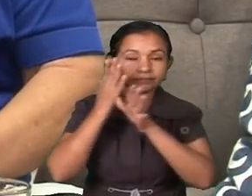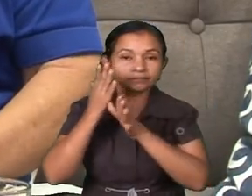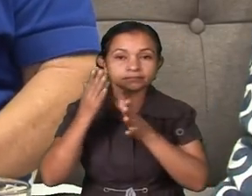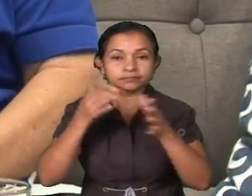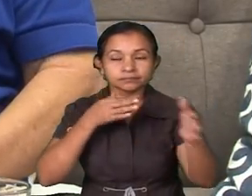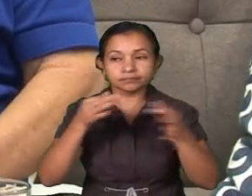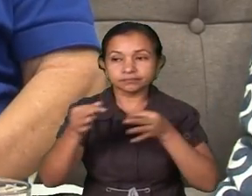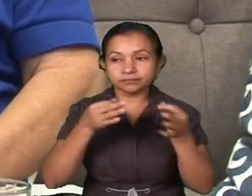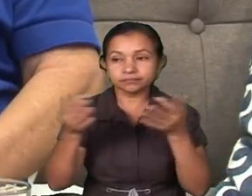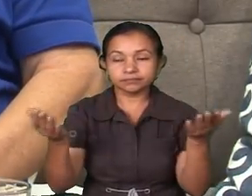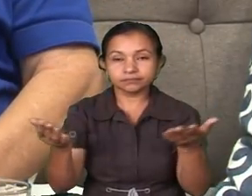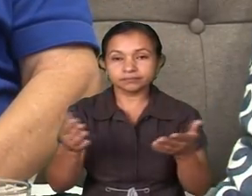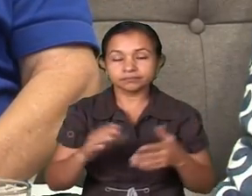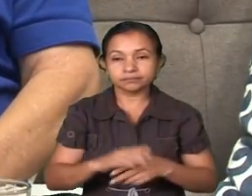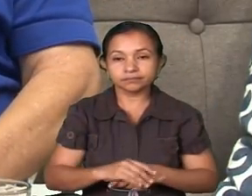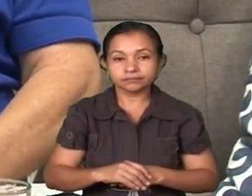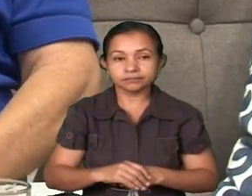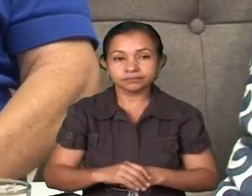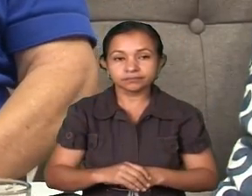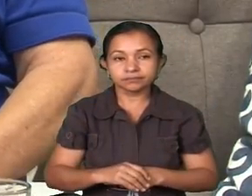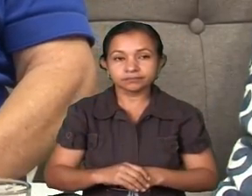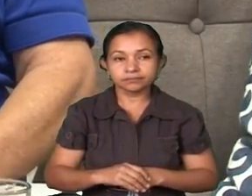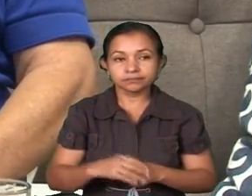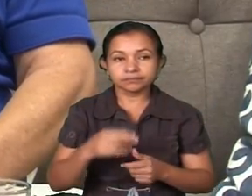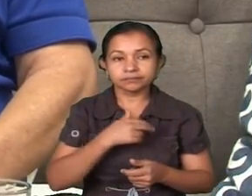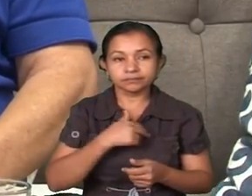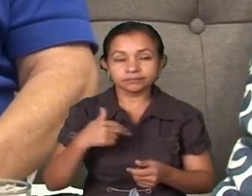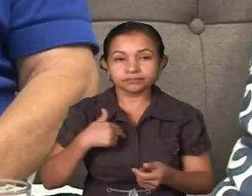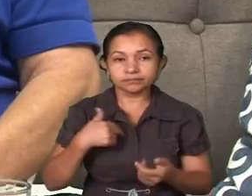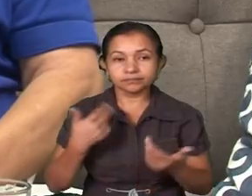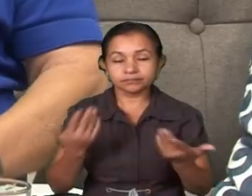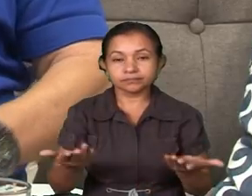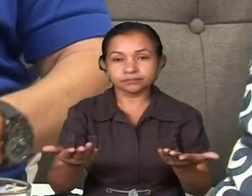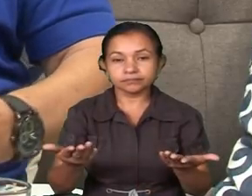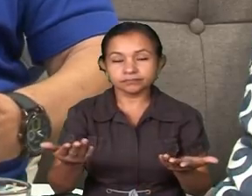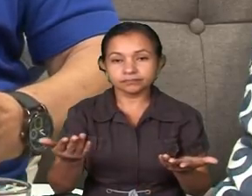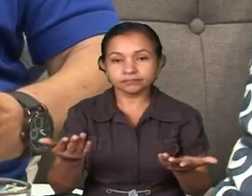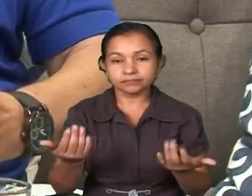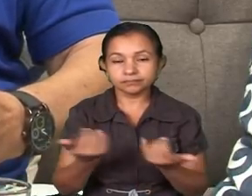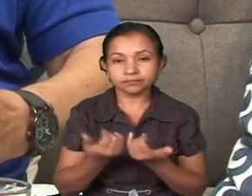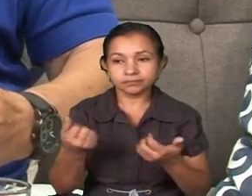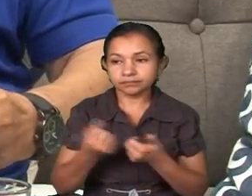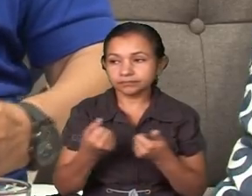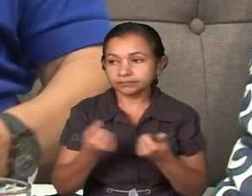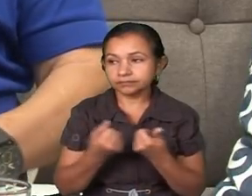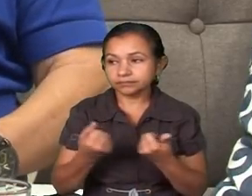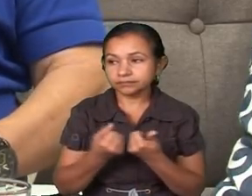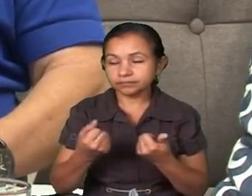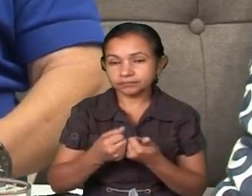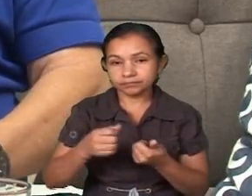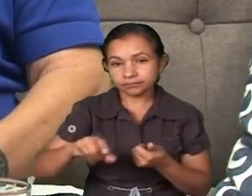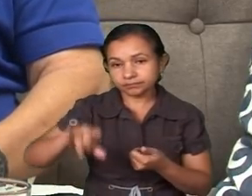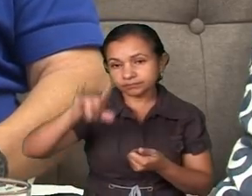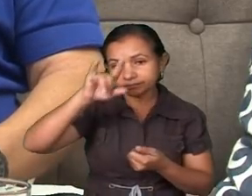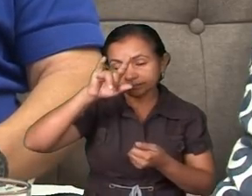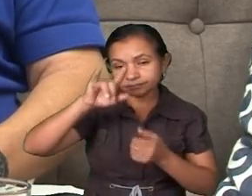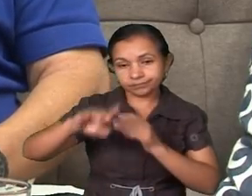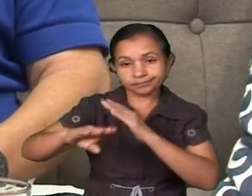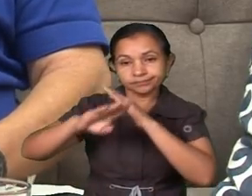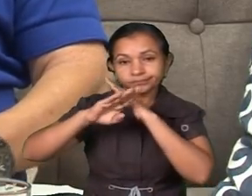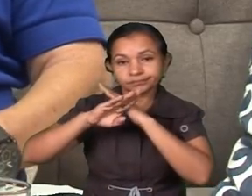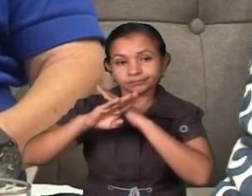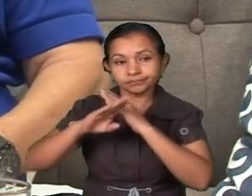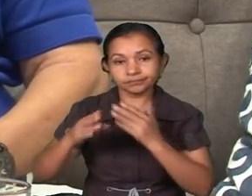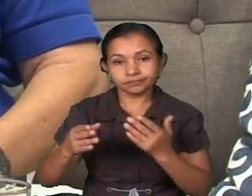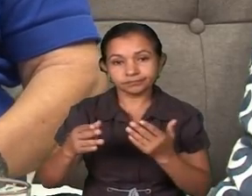contar. Díganos, comandante. Estando ahí en Tola, sí, sí, se puso a luchar contra Satanás.